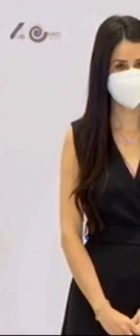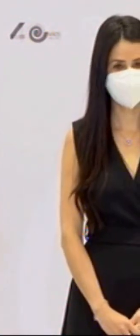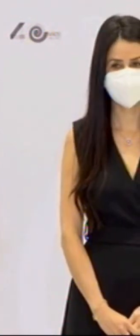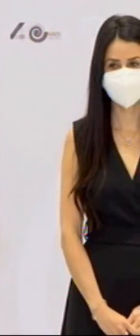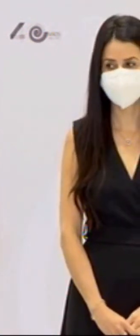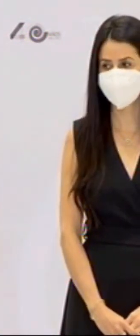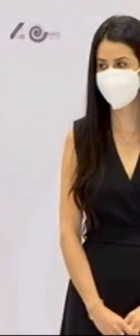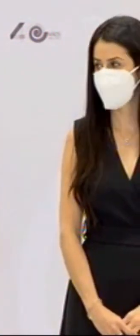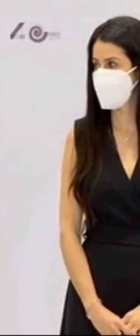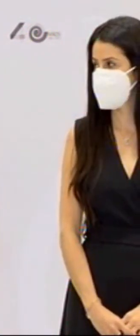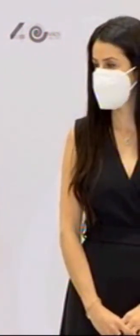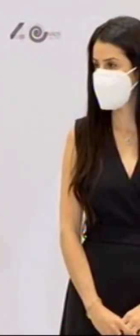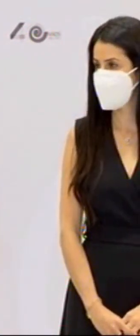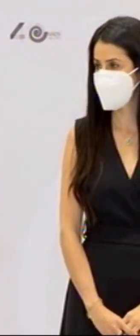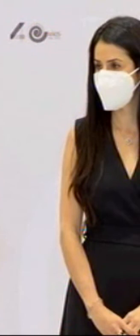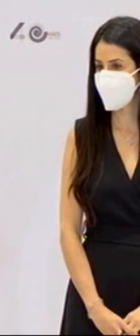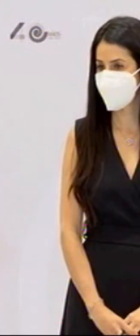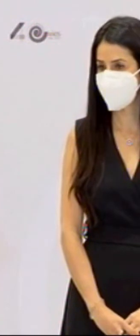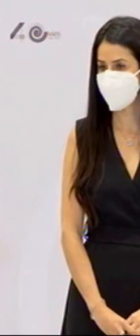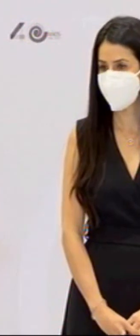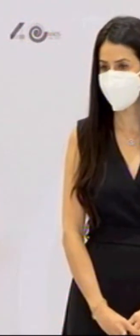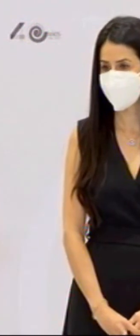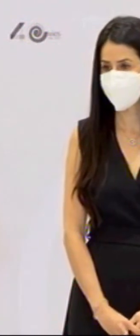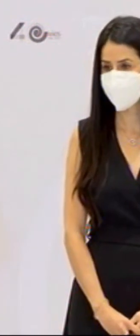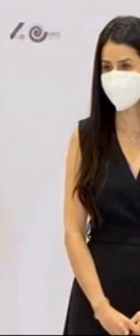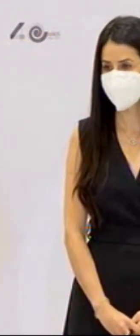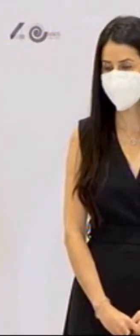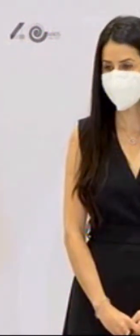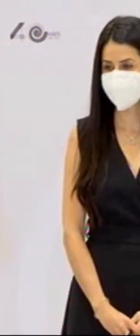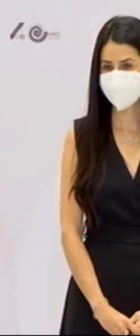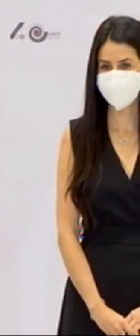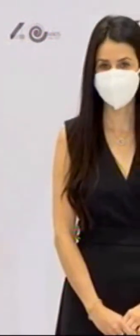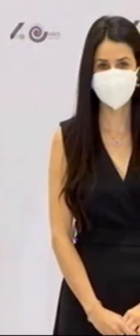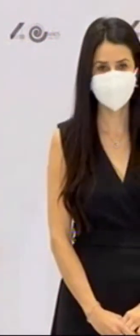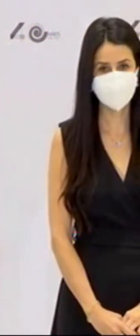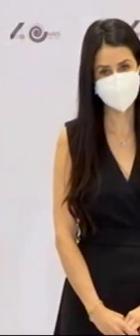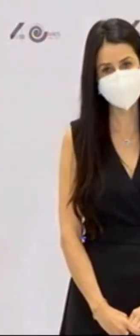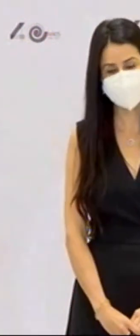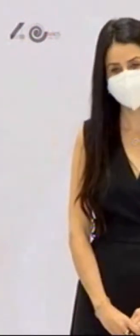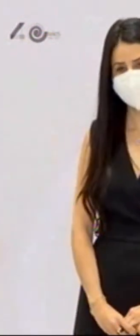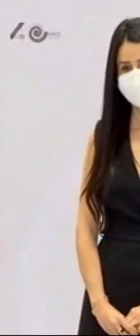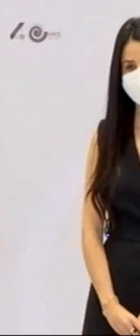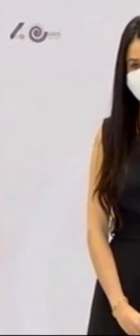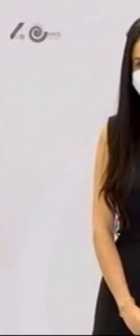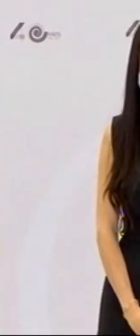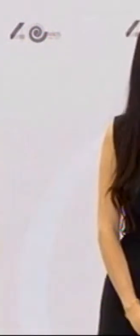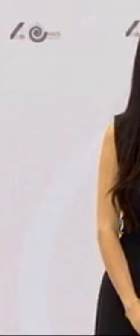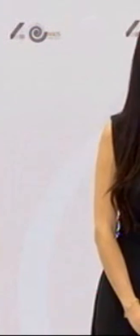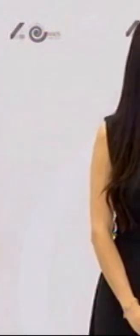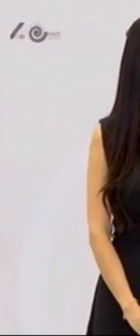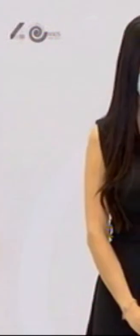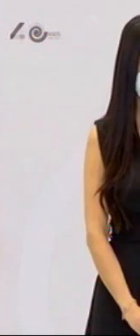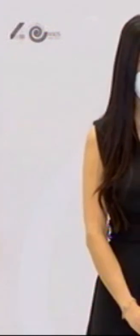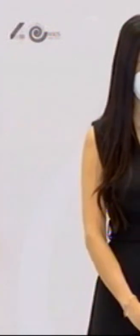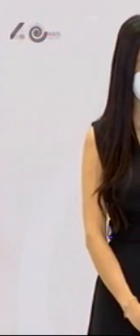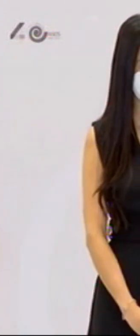sido el devenir durante todo el periodo de tiempo que hemos estado sometidos a esta crisis